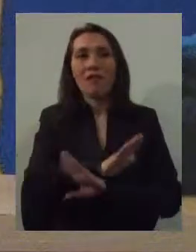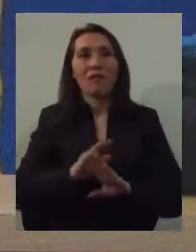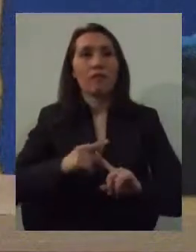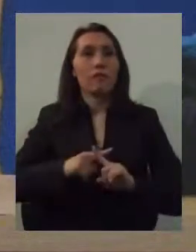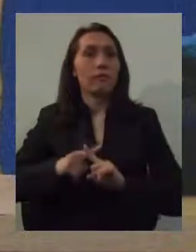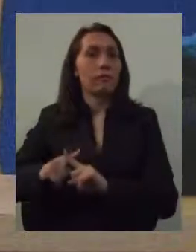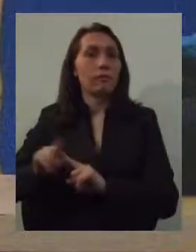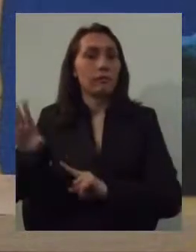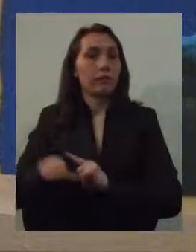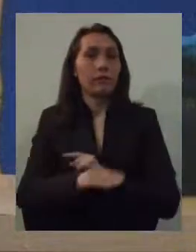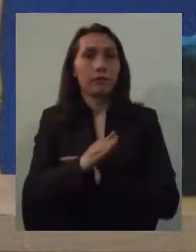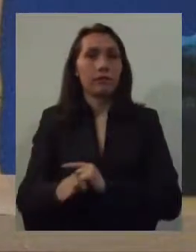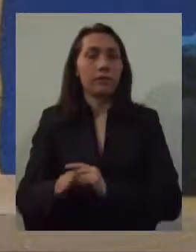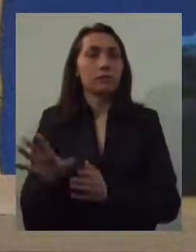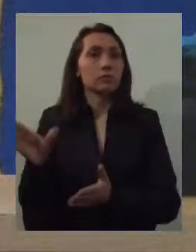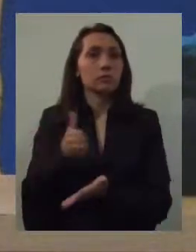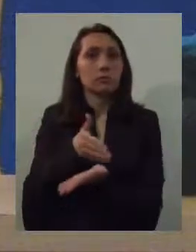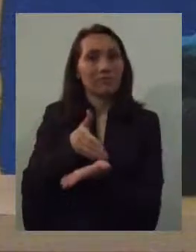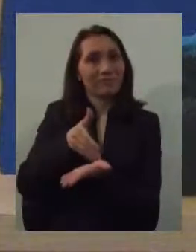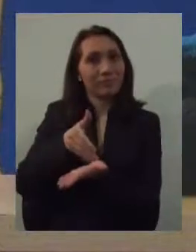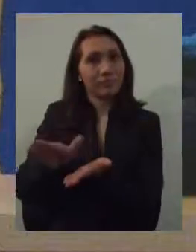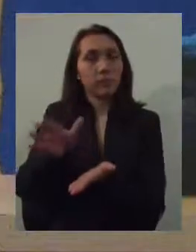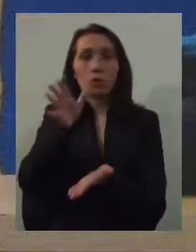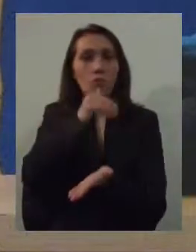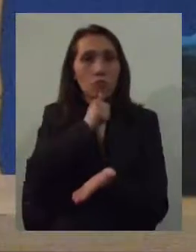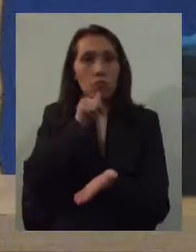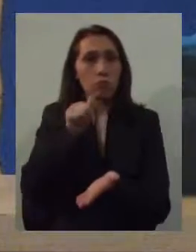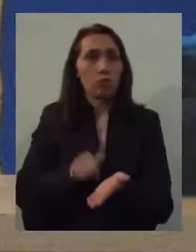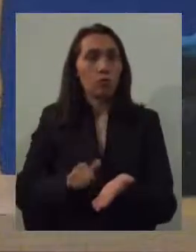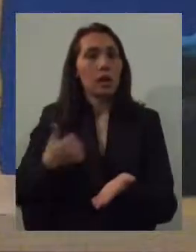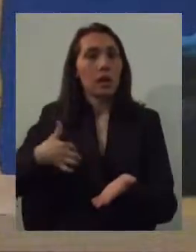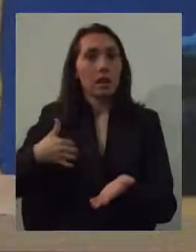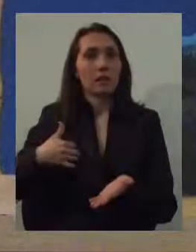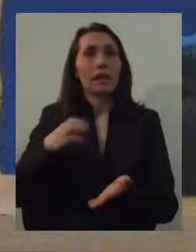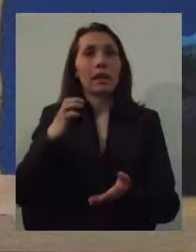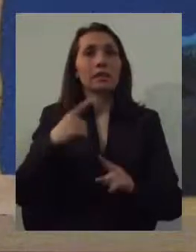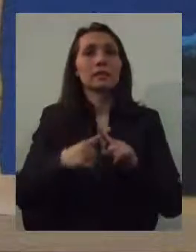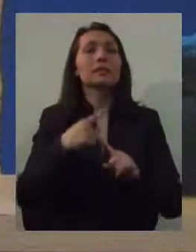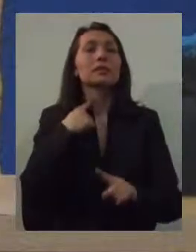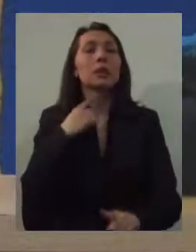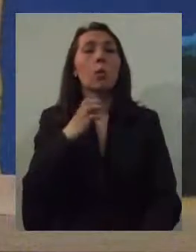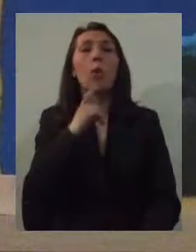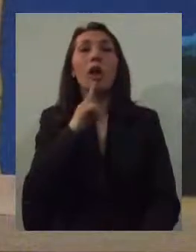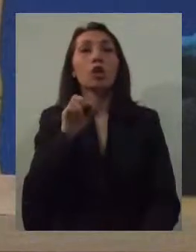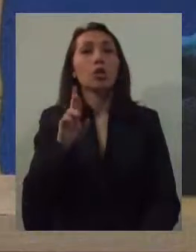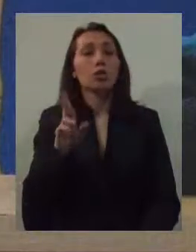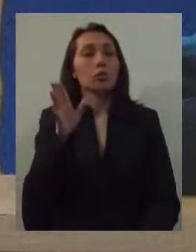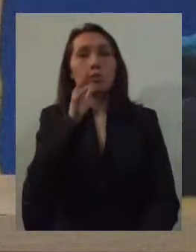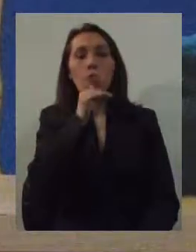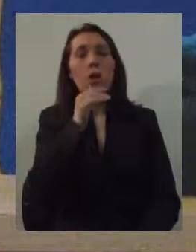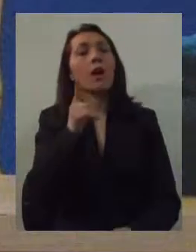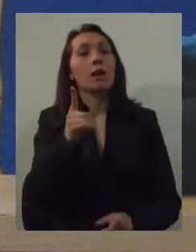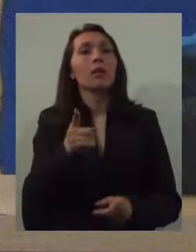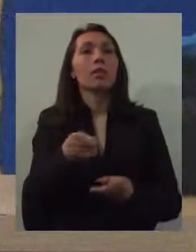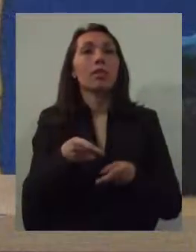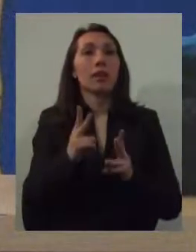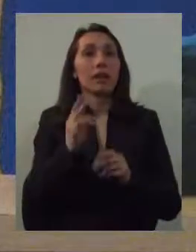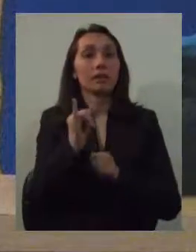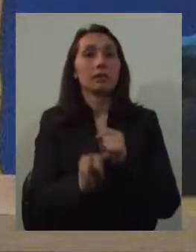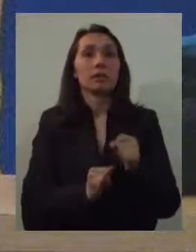la palabra exequatur no está en las fuentes del derecho internacional privado